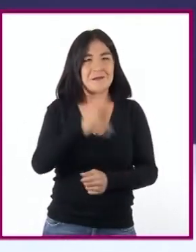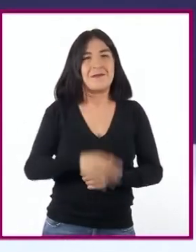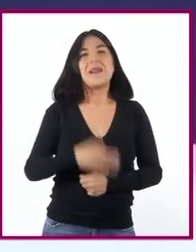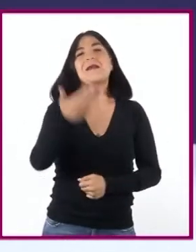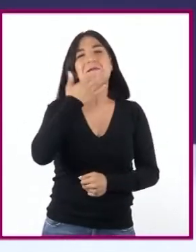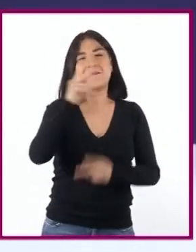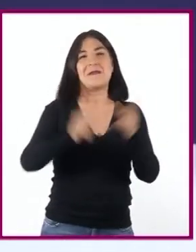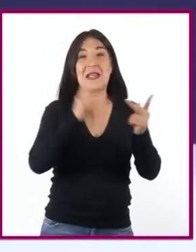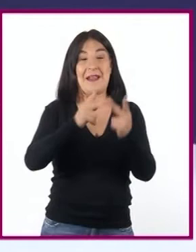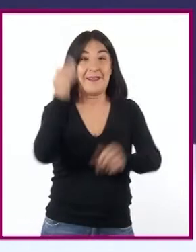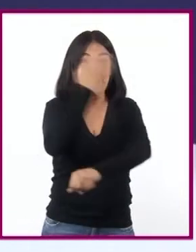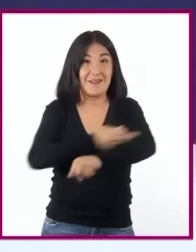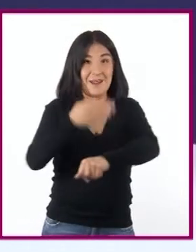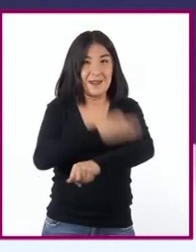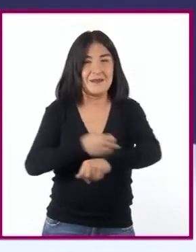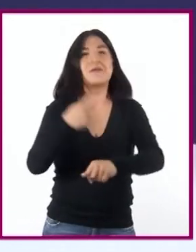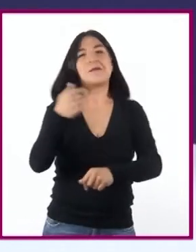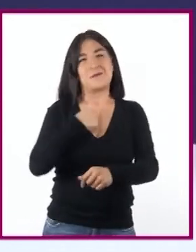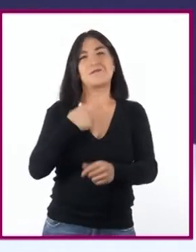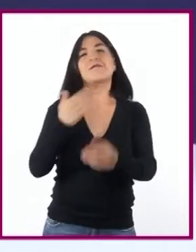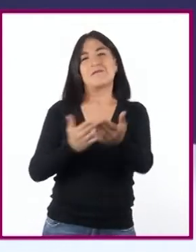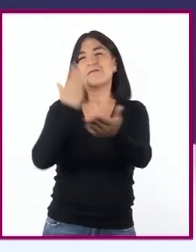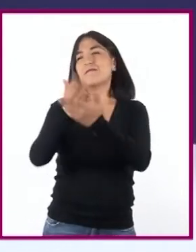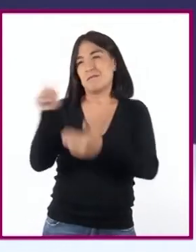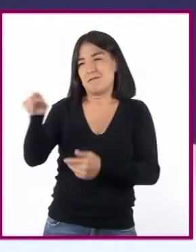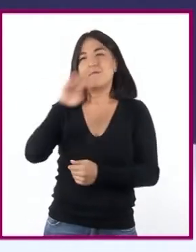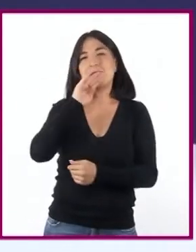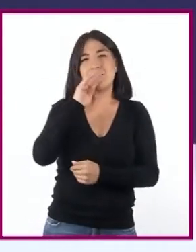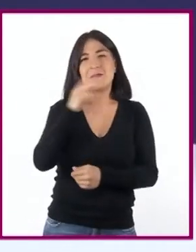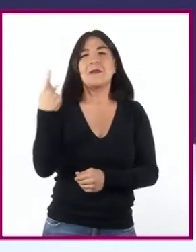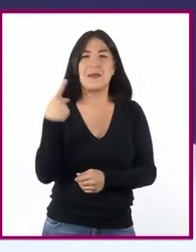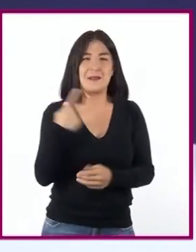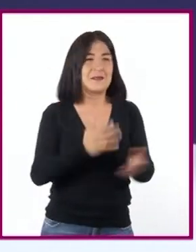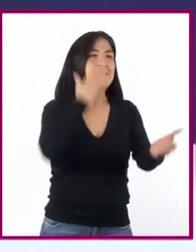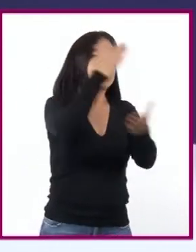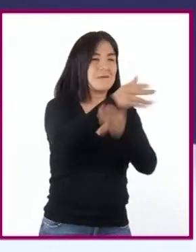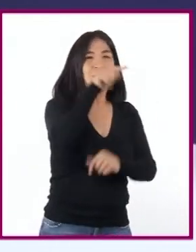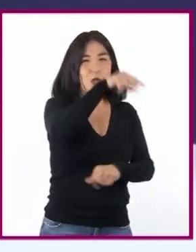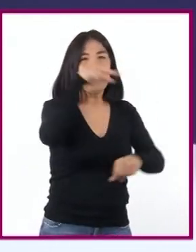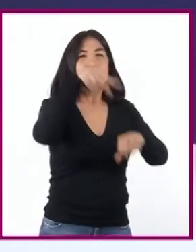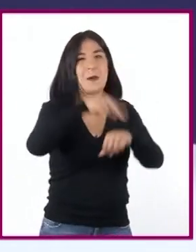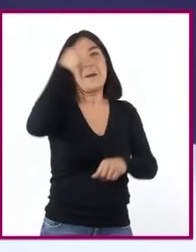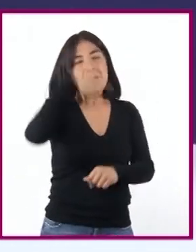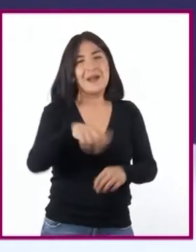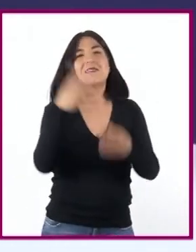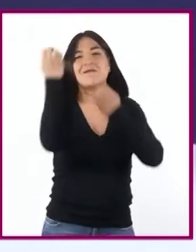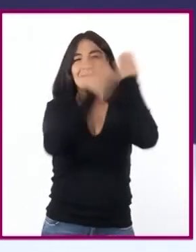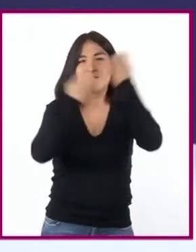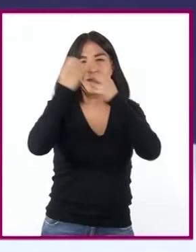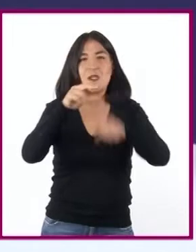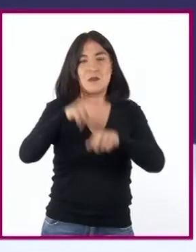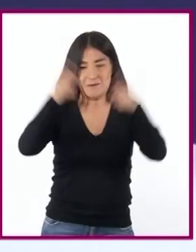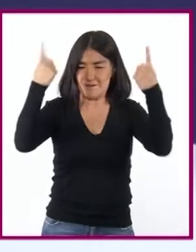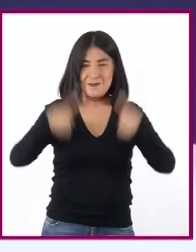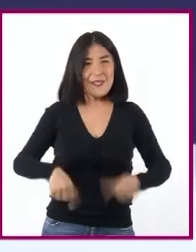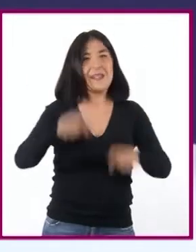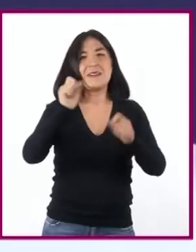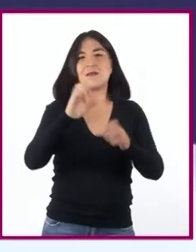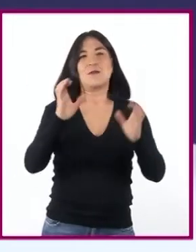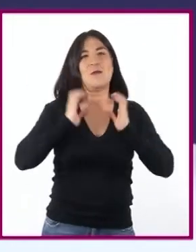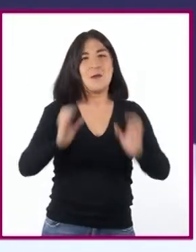perfecto. Por la tarde le pediré a mi mamá que acudamos con el doctor para que me realice un examen médico general